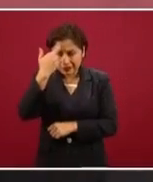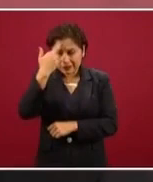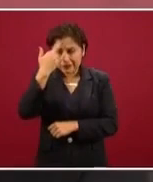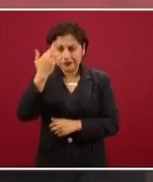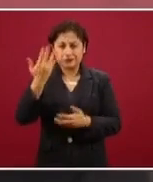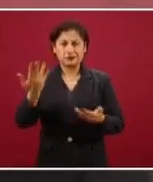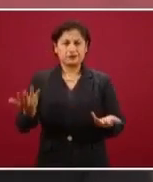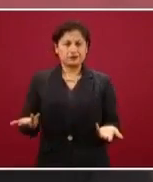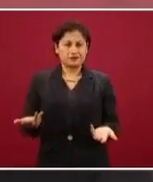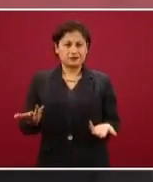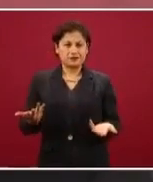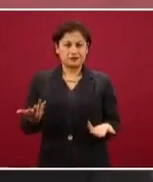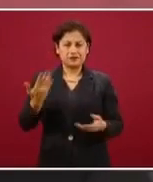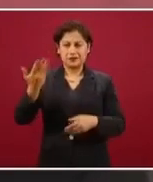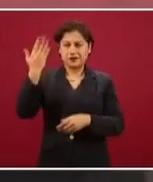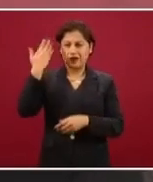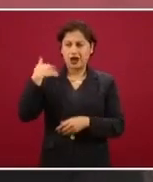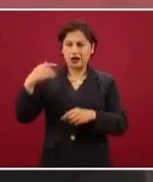cuánta oposición?